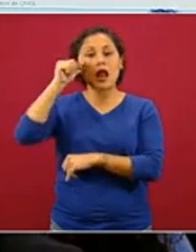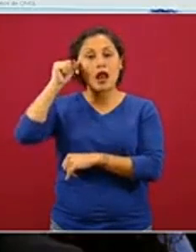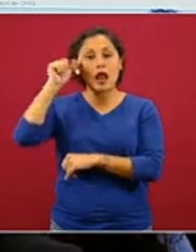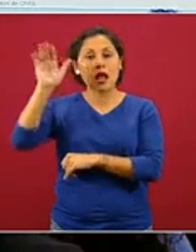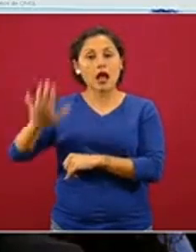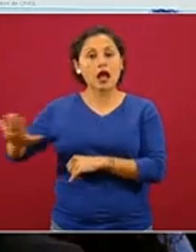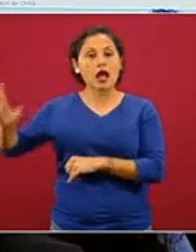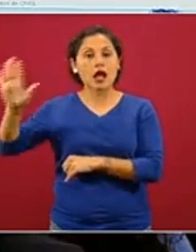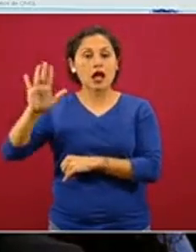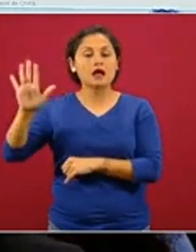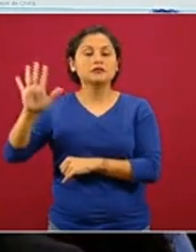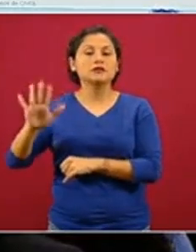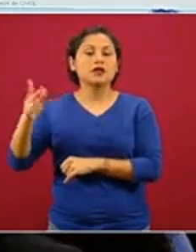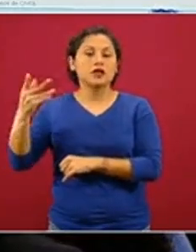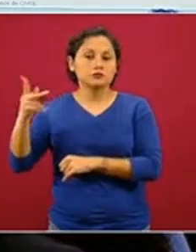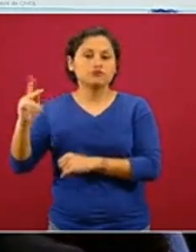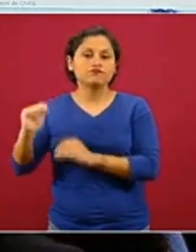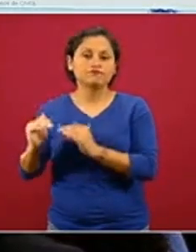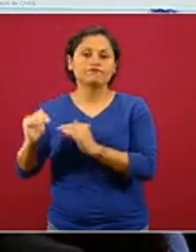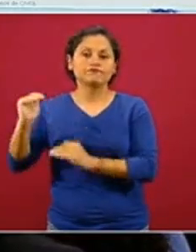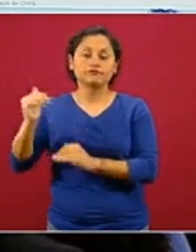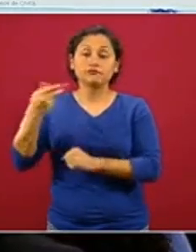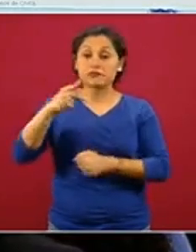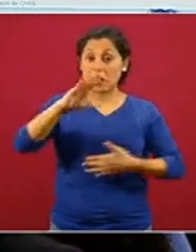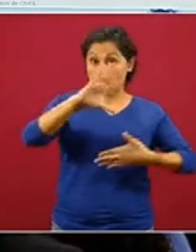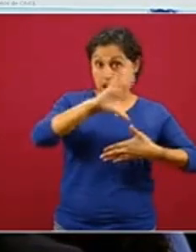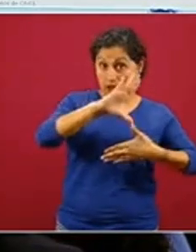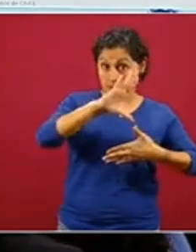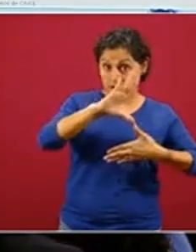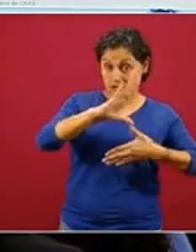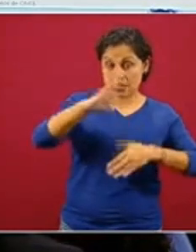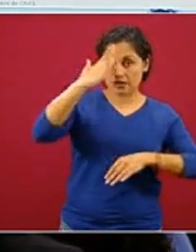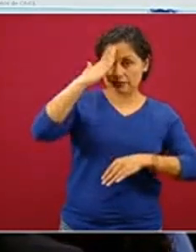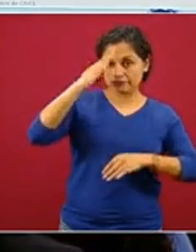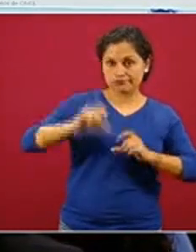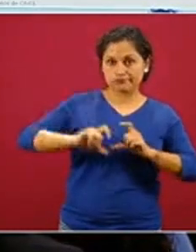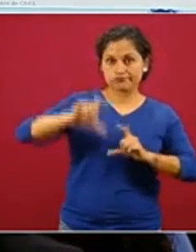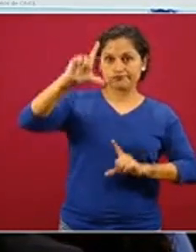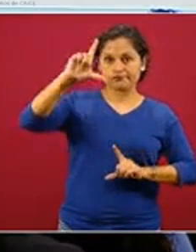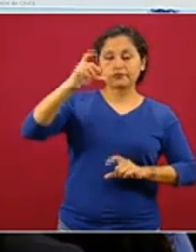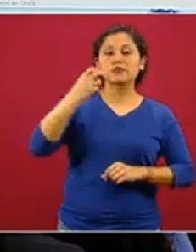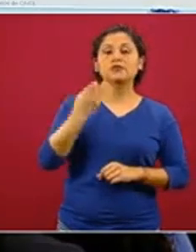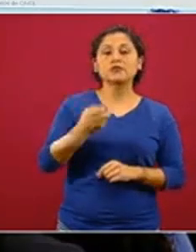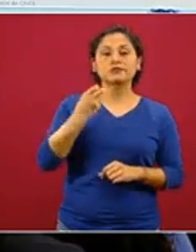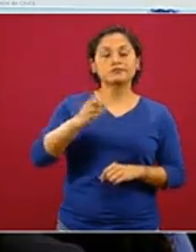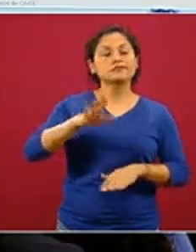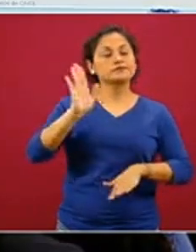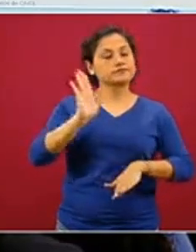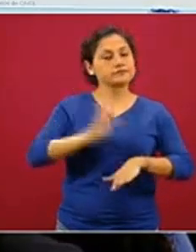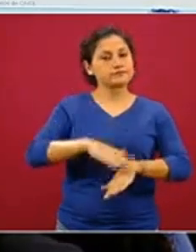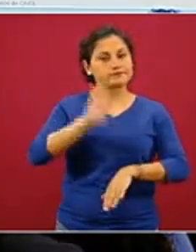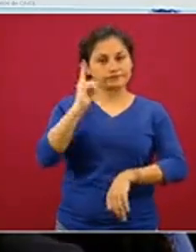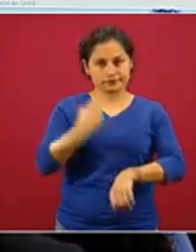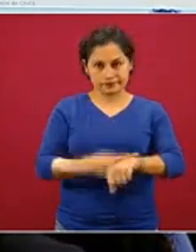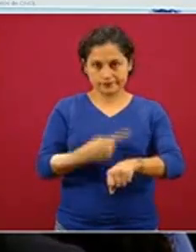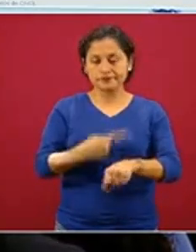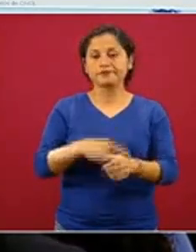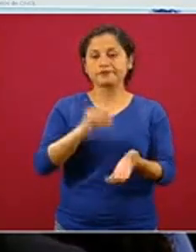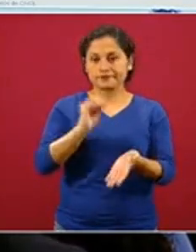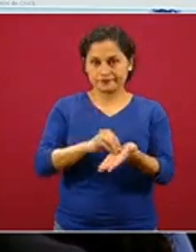pero indiscutiblemente la región de América, donde está desde luego México, es la zona más activa de la